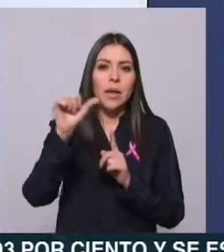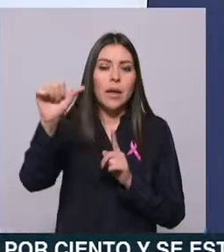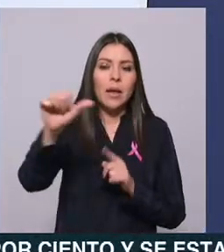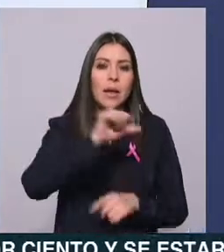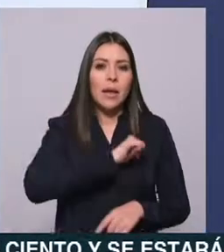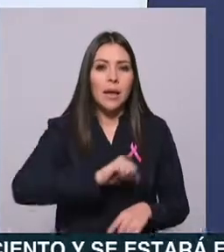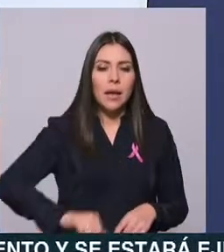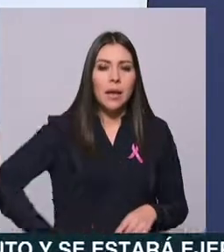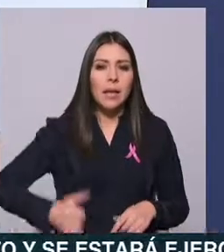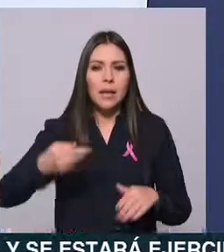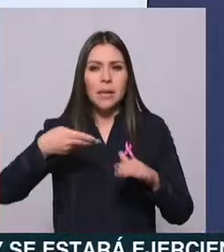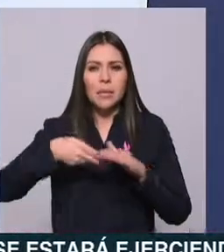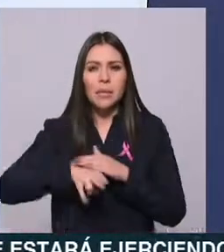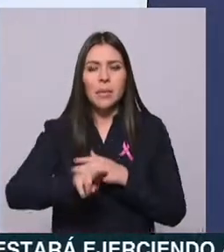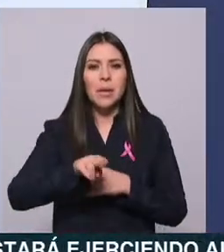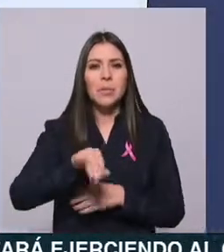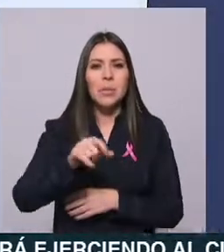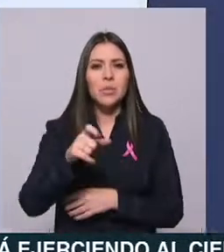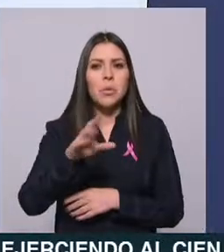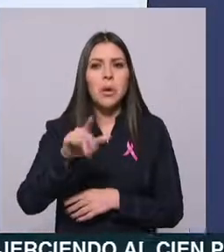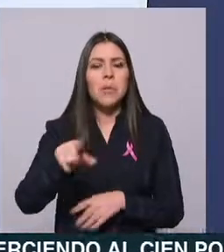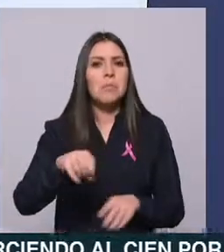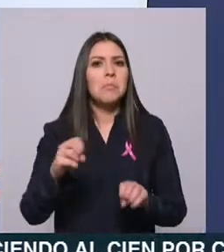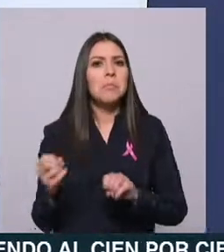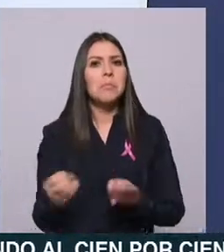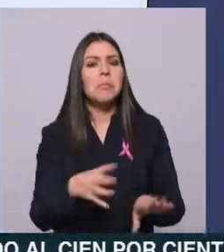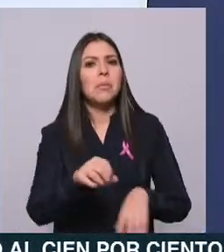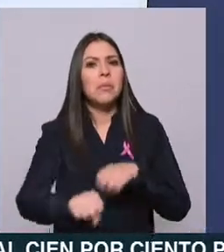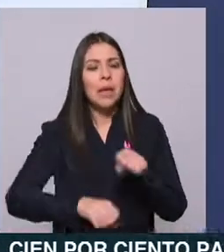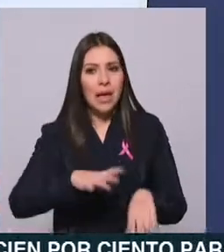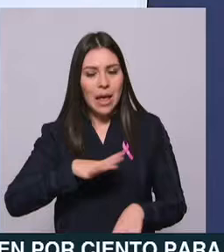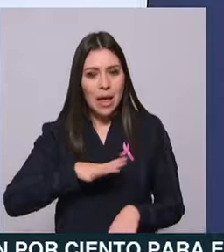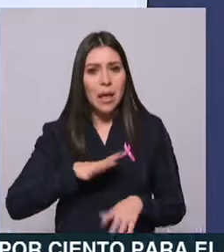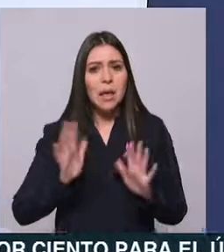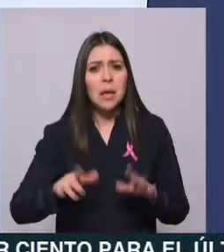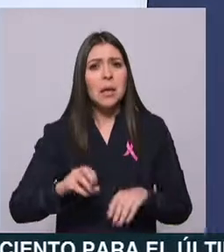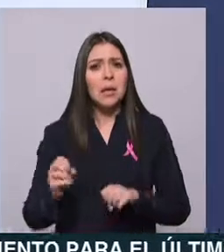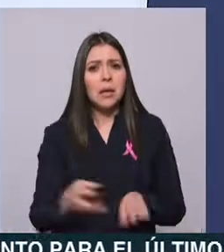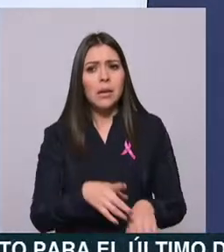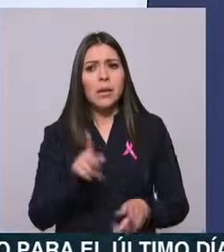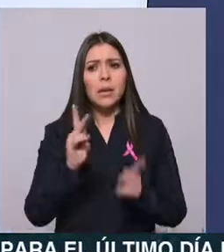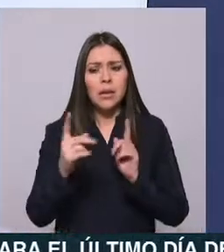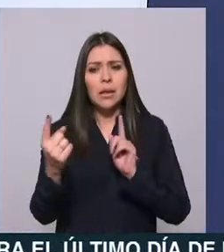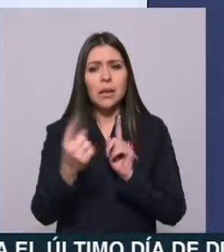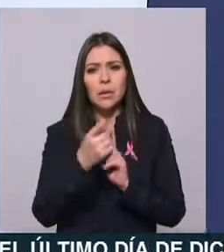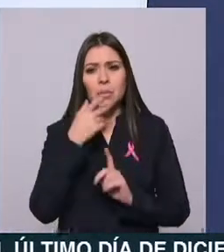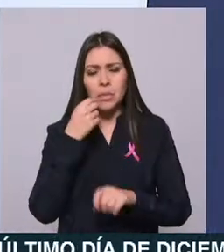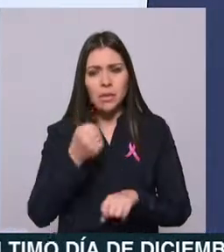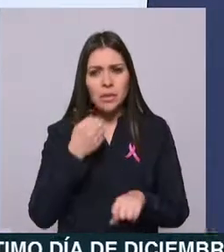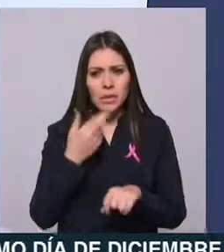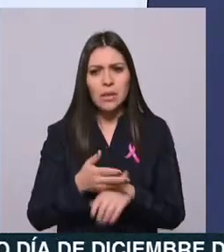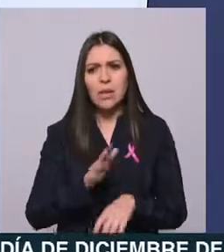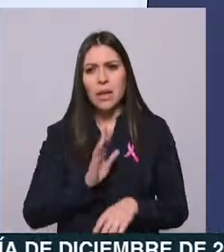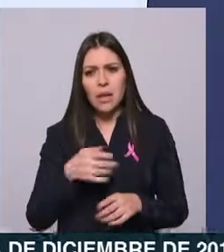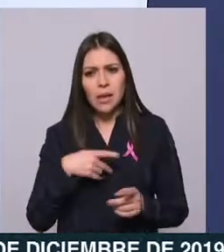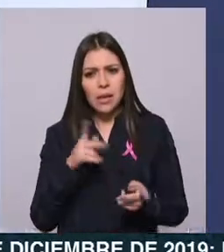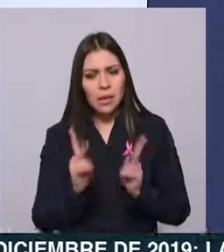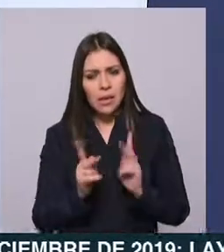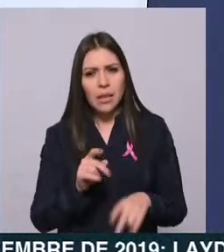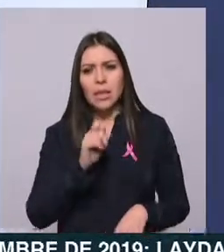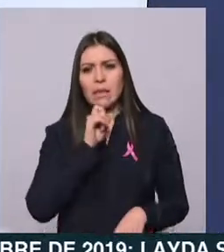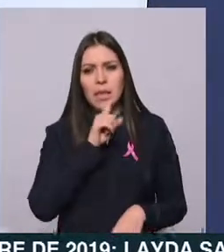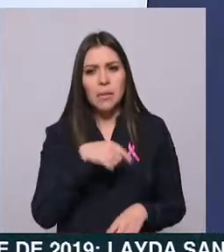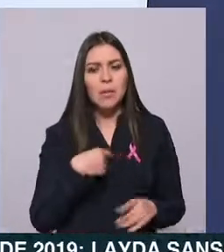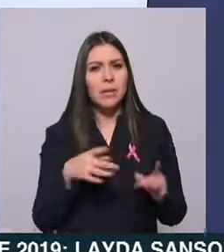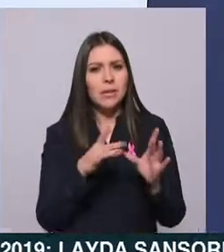Metro Magdalena Michuca. Está abandonada, no sé por qué. Ahí está la ciclovía. ¿Y ha platicado con el secretario para ponerla en marcha de nuevo? Entre eso, y también le he